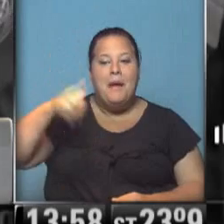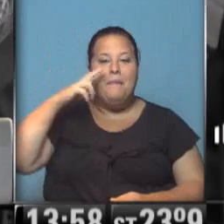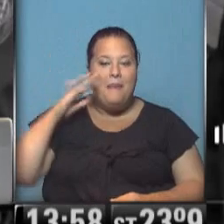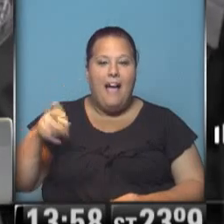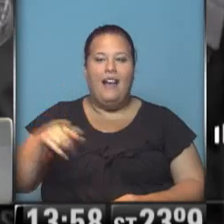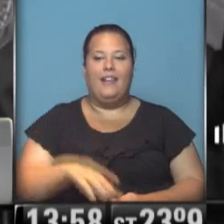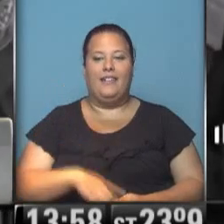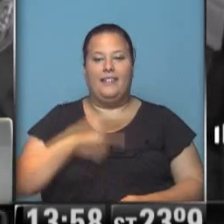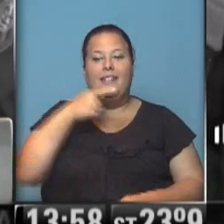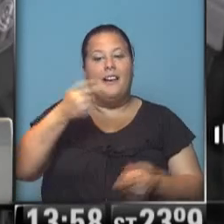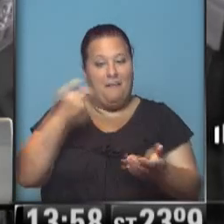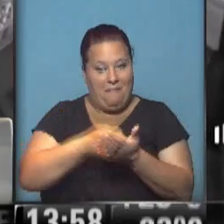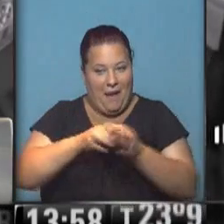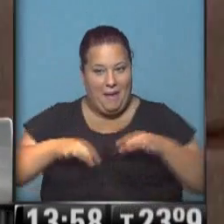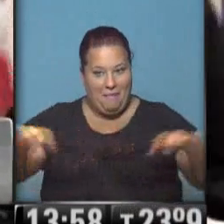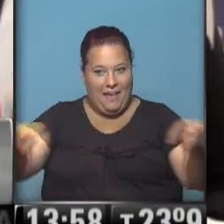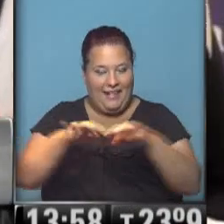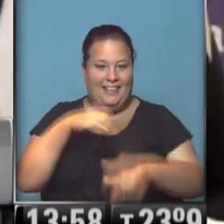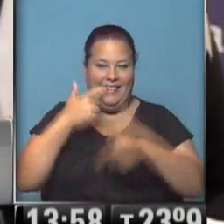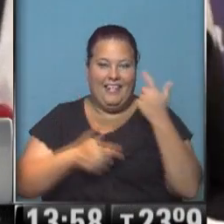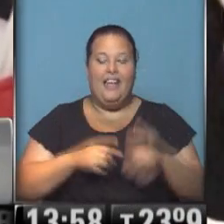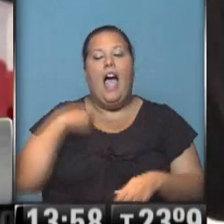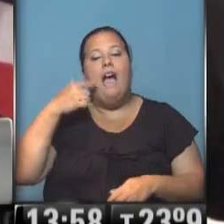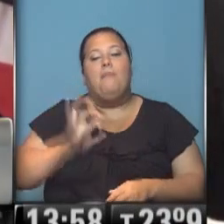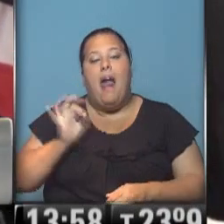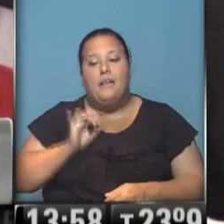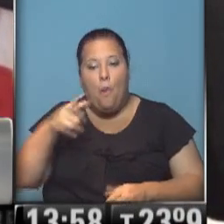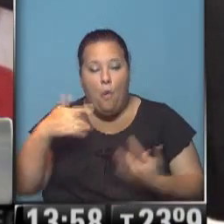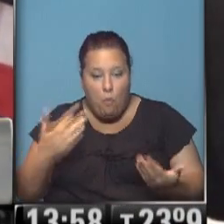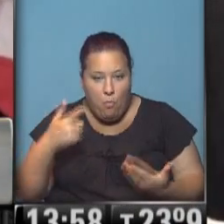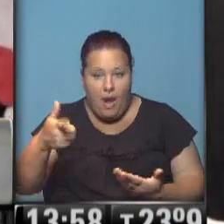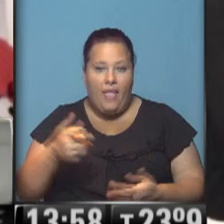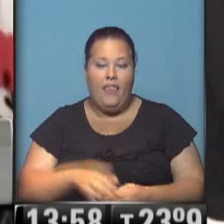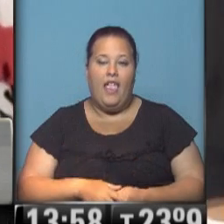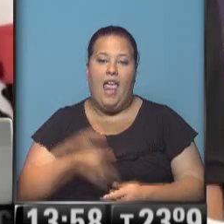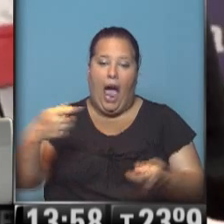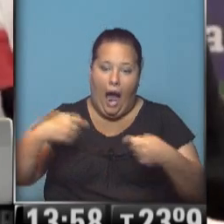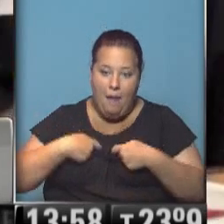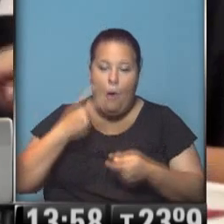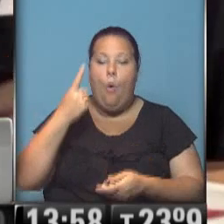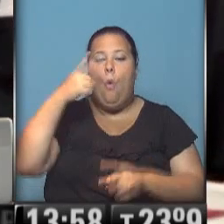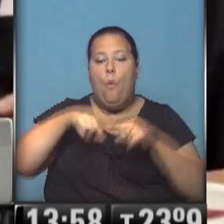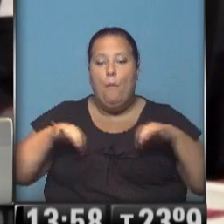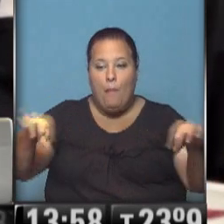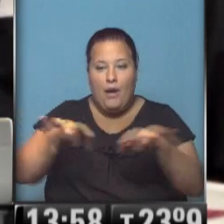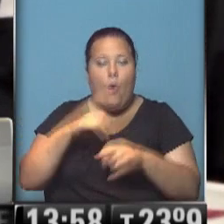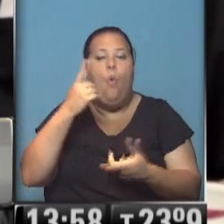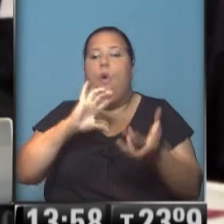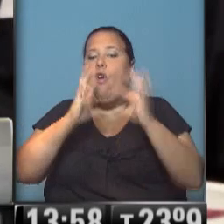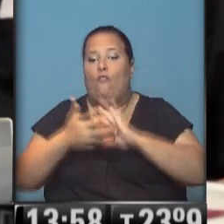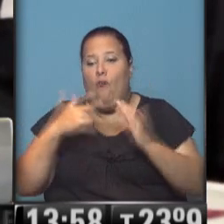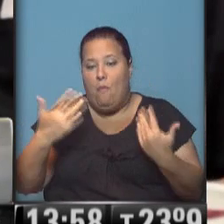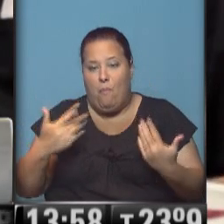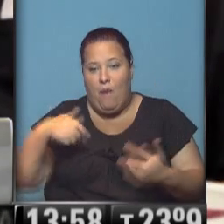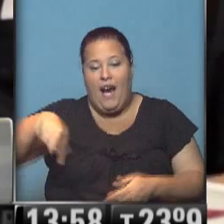Mario tiene que comprar el metro. Queríamos saber si contábamos con tu aporte del metro cuadrado. Es la única oportunidad